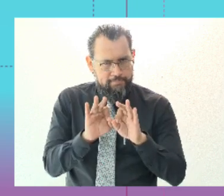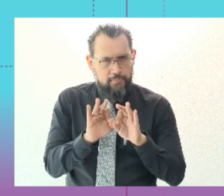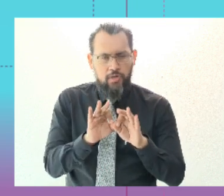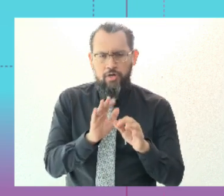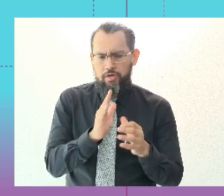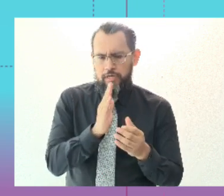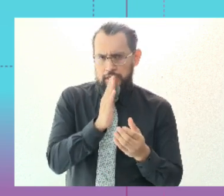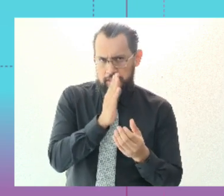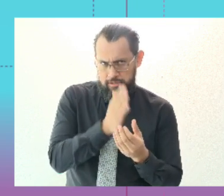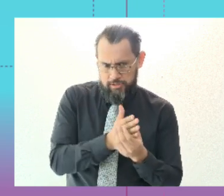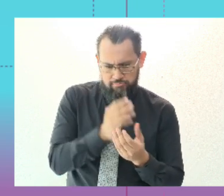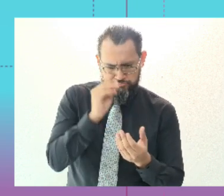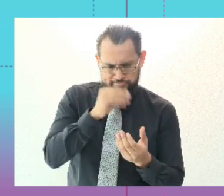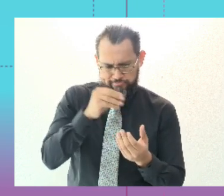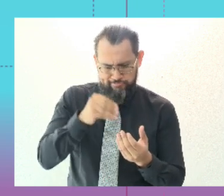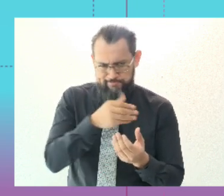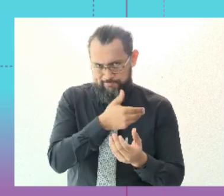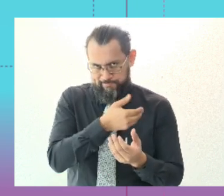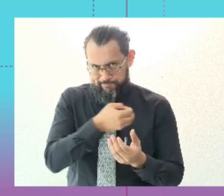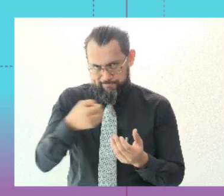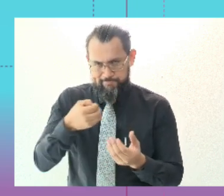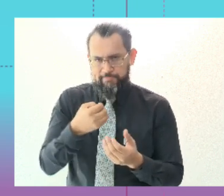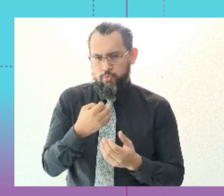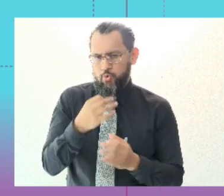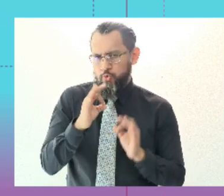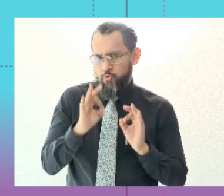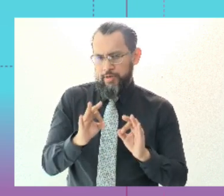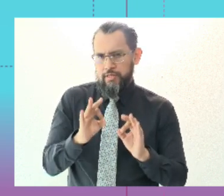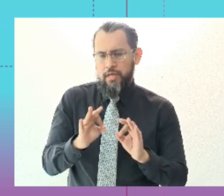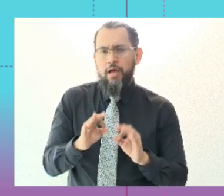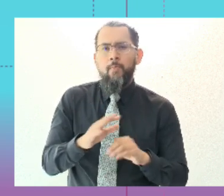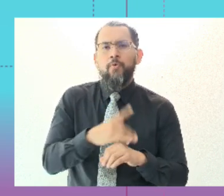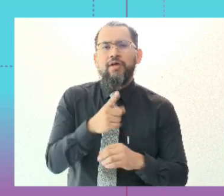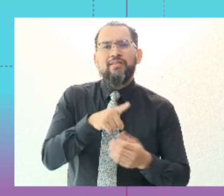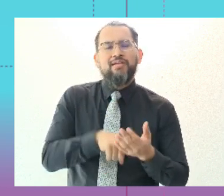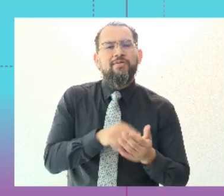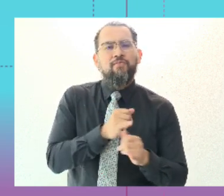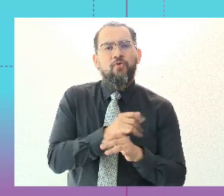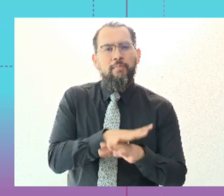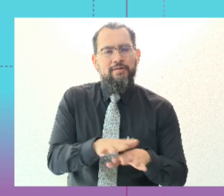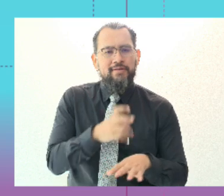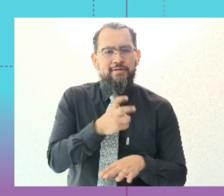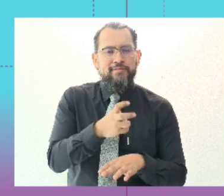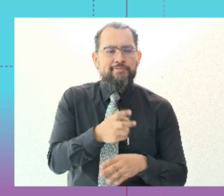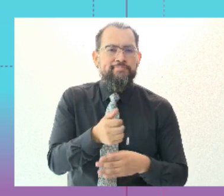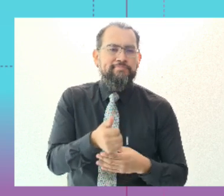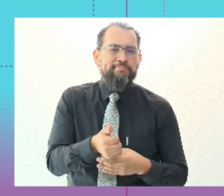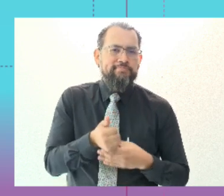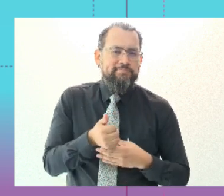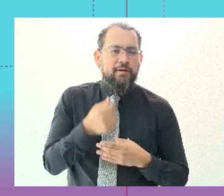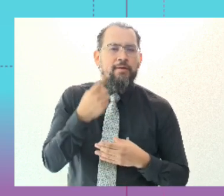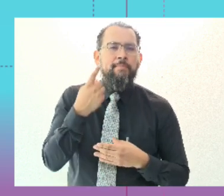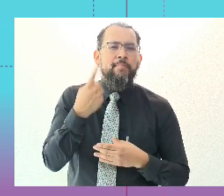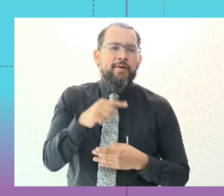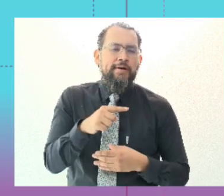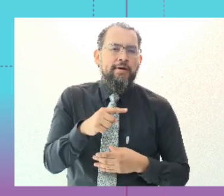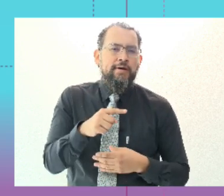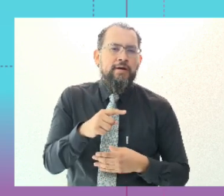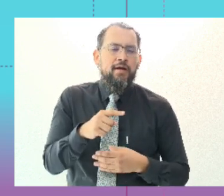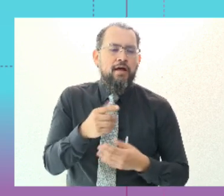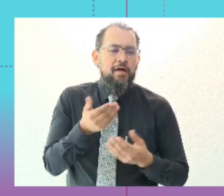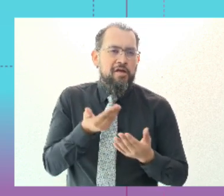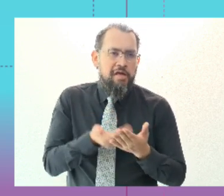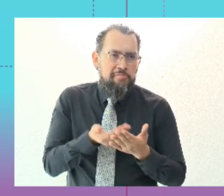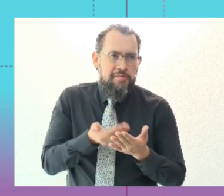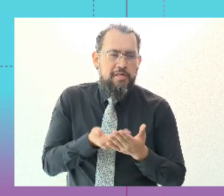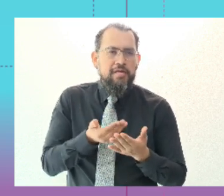manera correcta nuestros expedientes, toda vez que la información que en ellos se concentre, pues es lo que nos va a dar esa